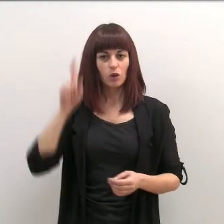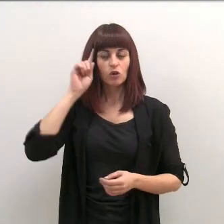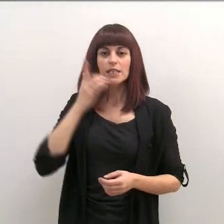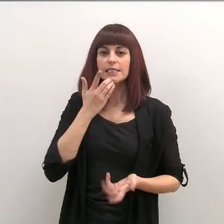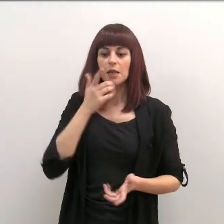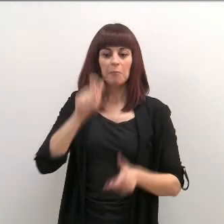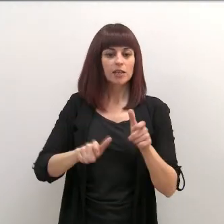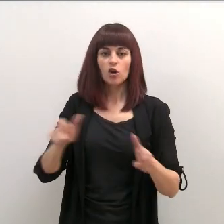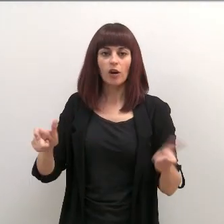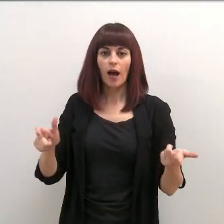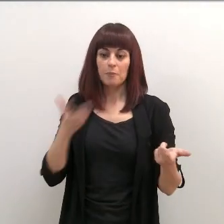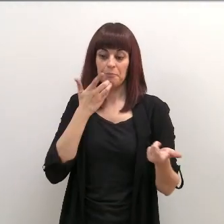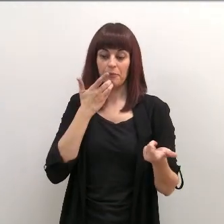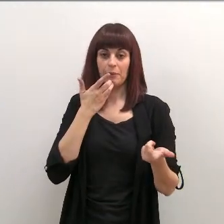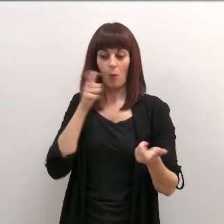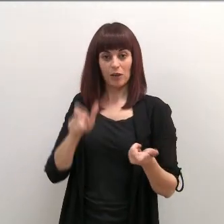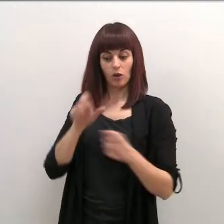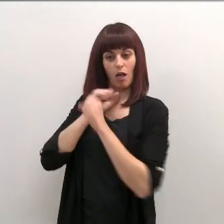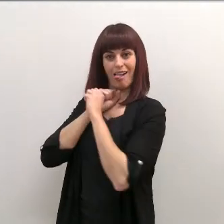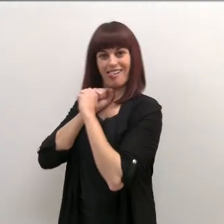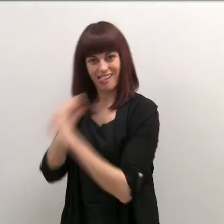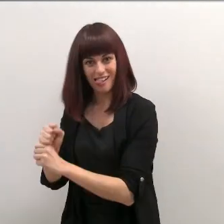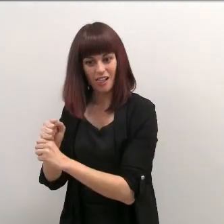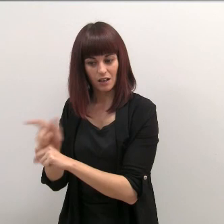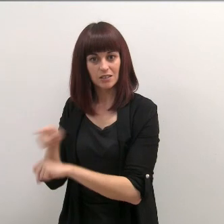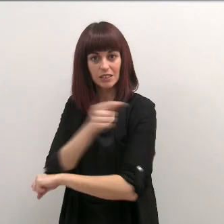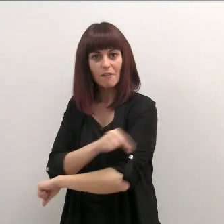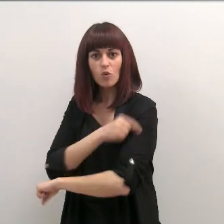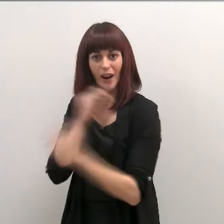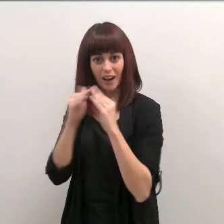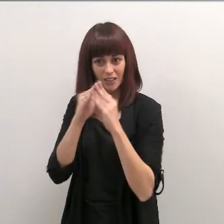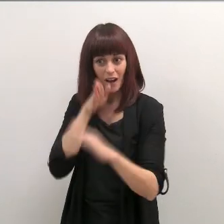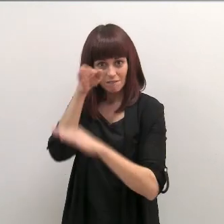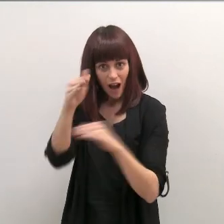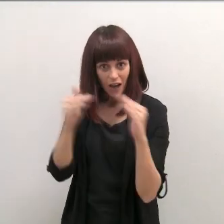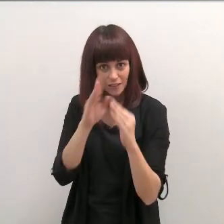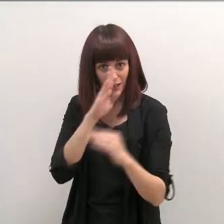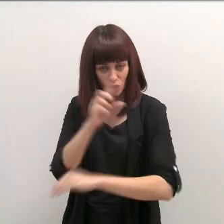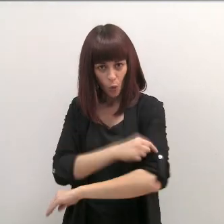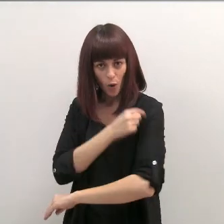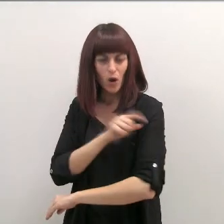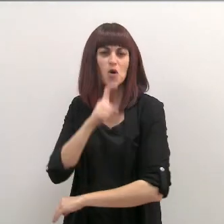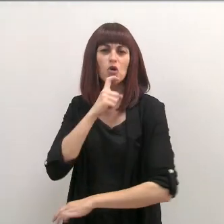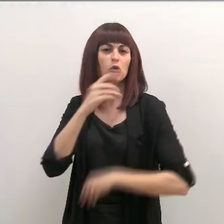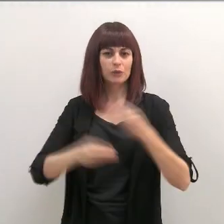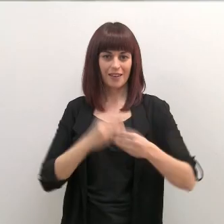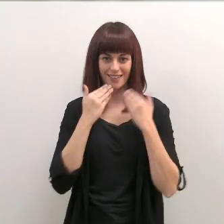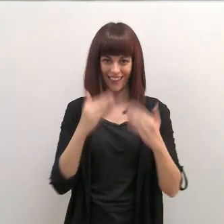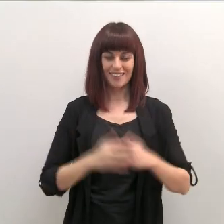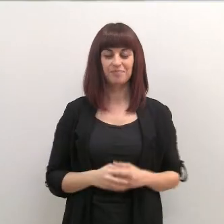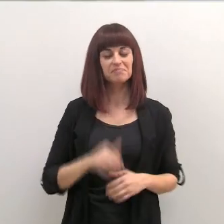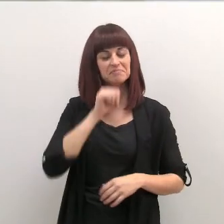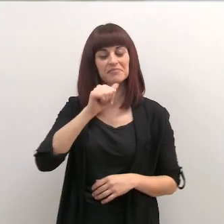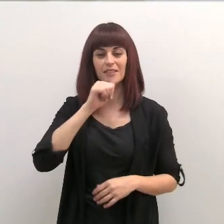gente a los grandes dependientes, por ejemplo, si es gente a la que se va a vacunar en su casa, y eso cómo se va a hacer. Muchas gracias.